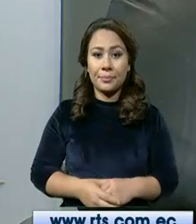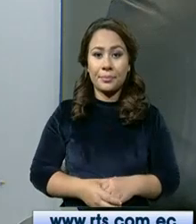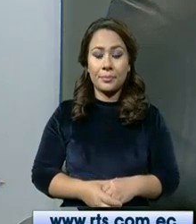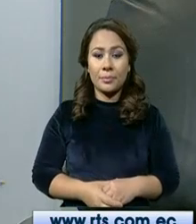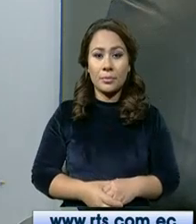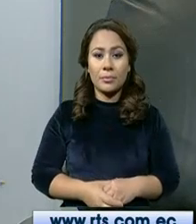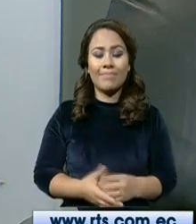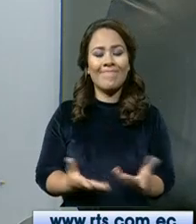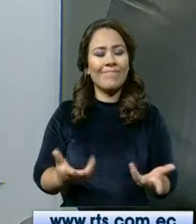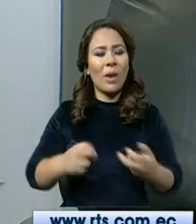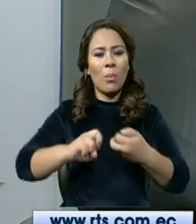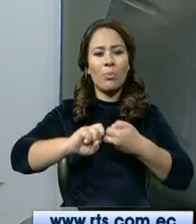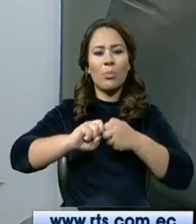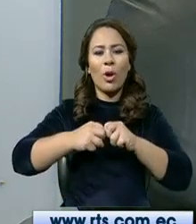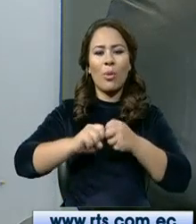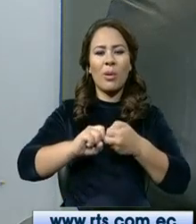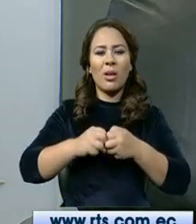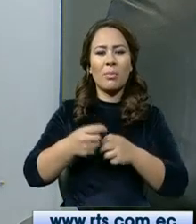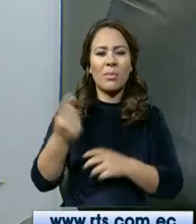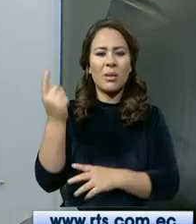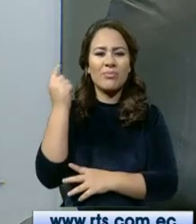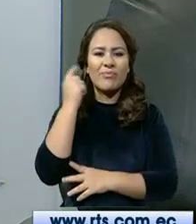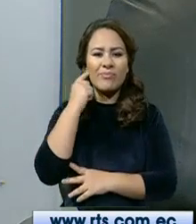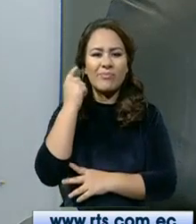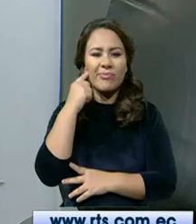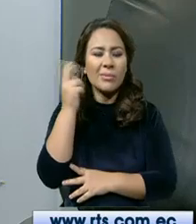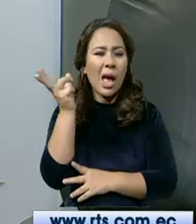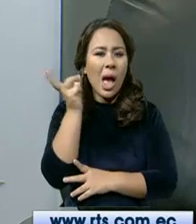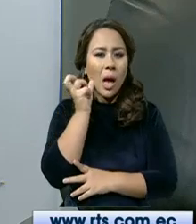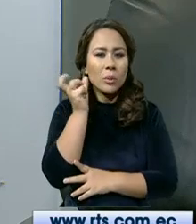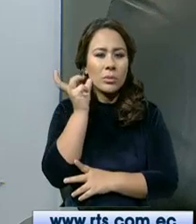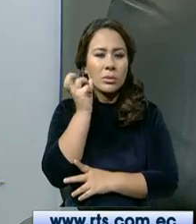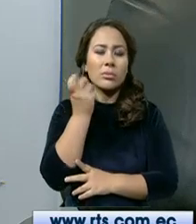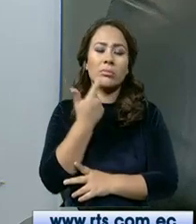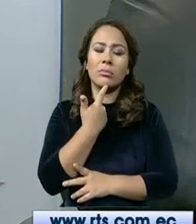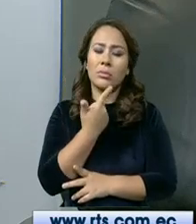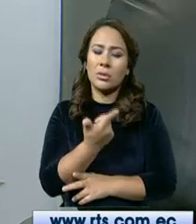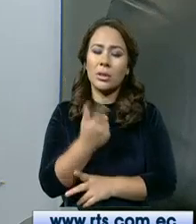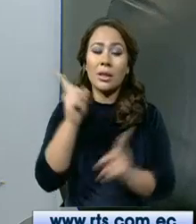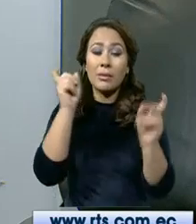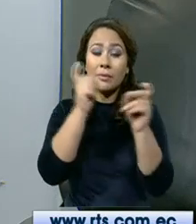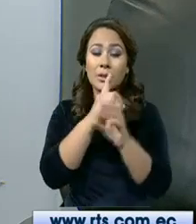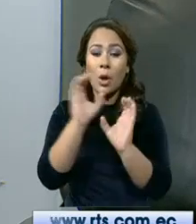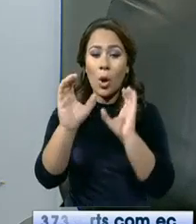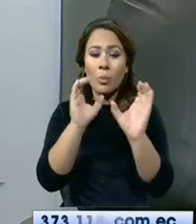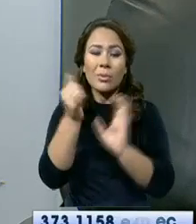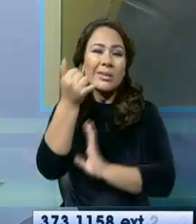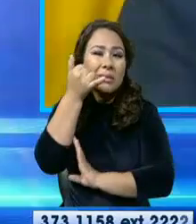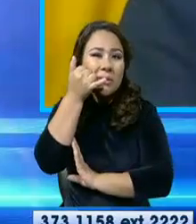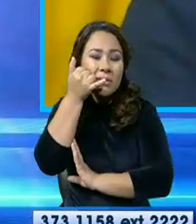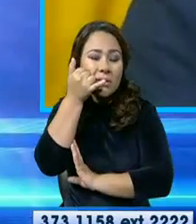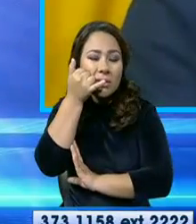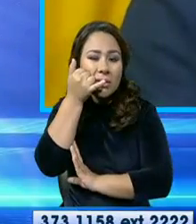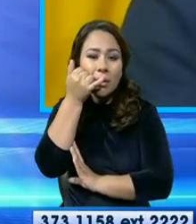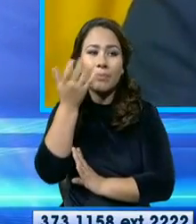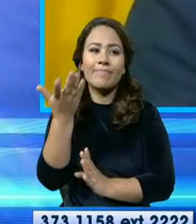Bien, parece que tenemos en este momento un inconveniente con la comunicación. En todo caso,